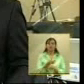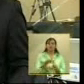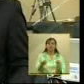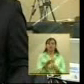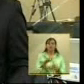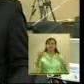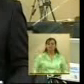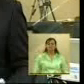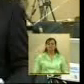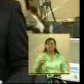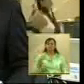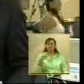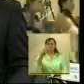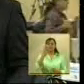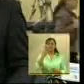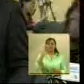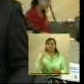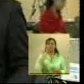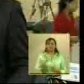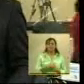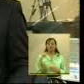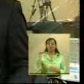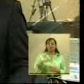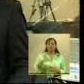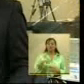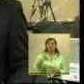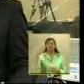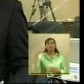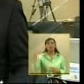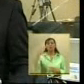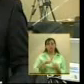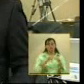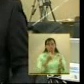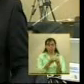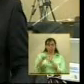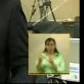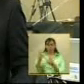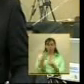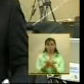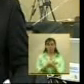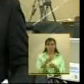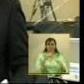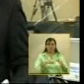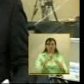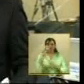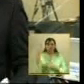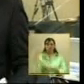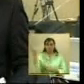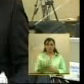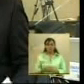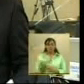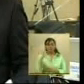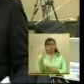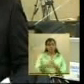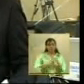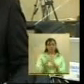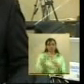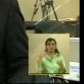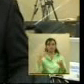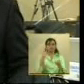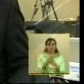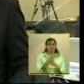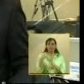en el penal García Moreno y otro grupo en la penitenciaría de Guayaquil. Después de 2 años de cárcel y a través de una lucha que